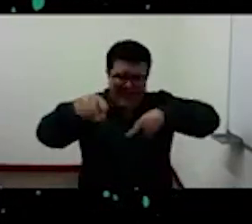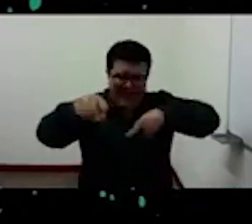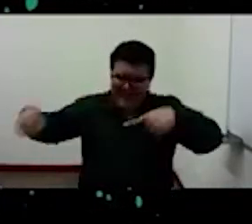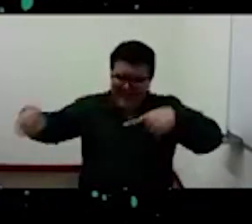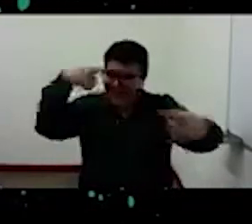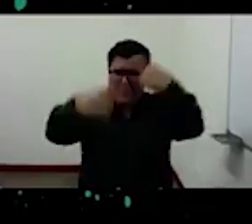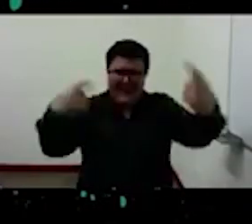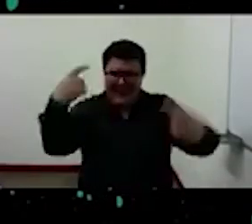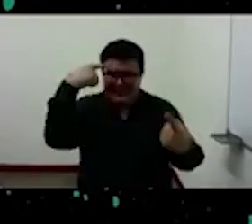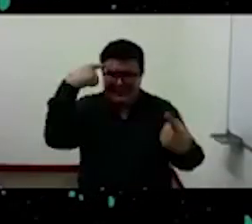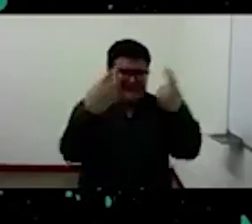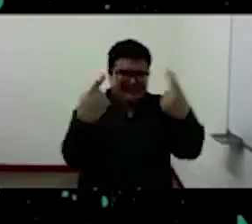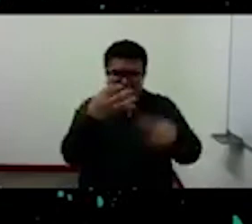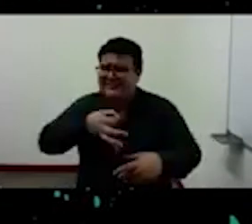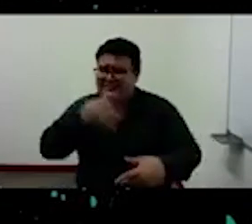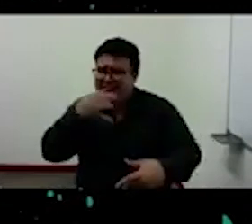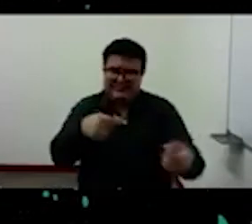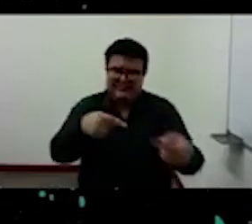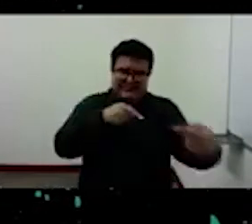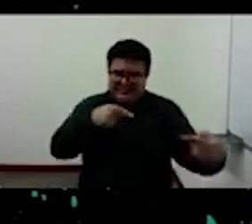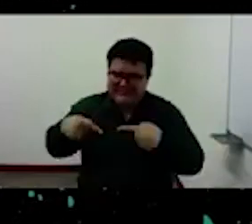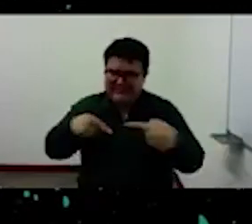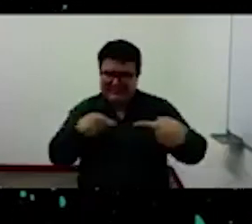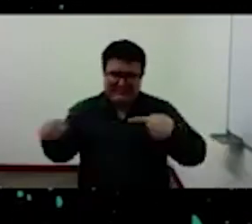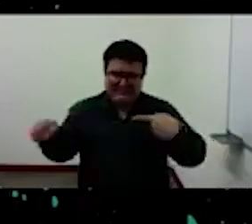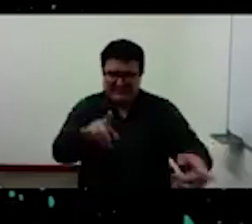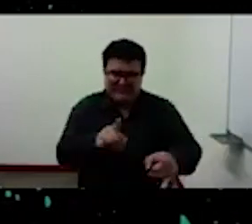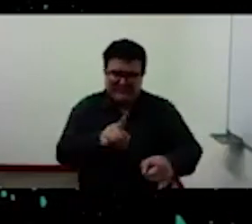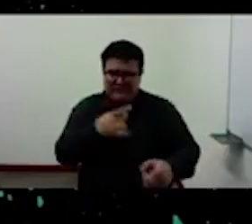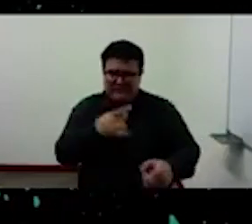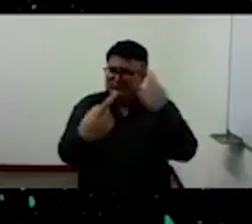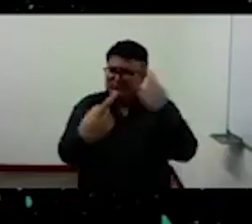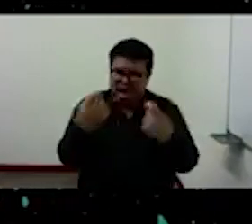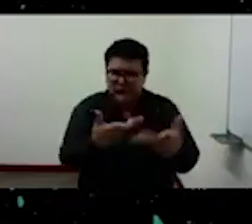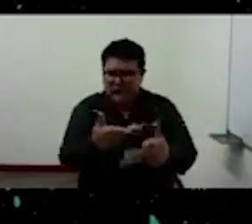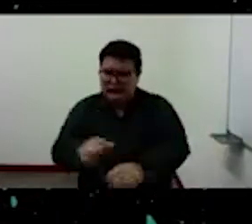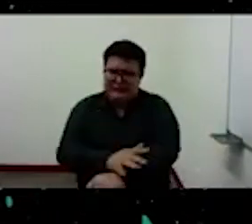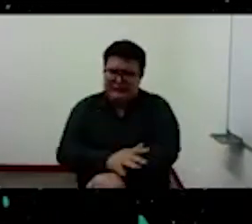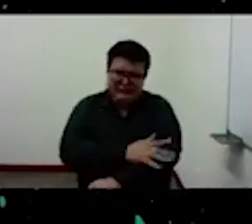que se encuentra al mismo tiempo enlazado con los restos de la voluntad